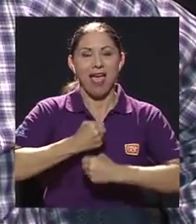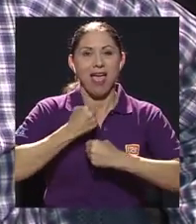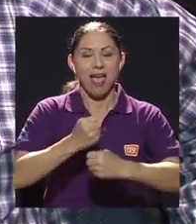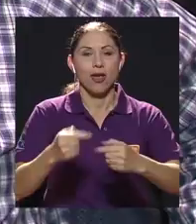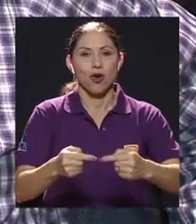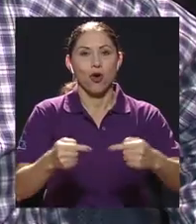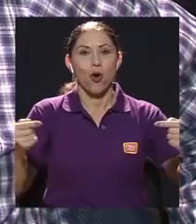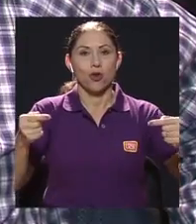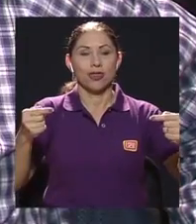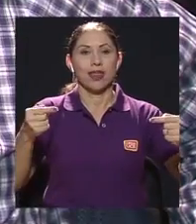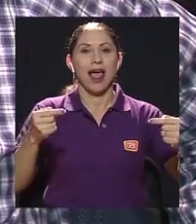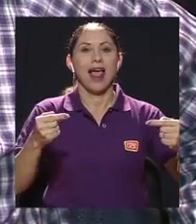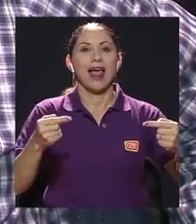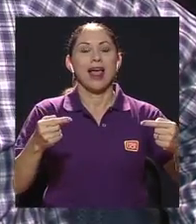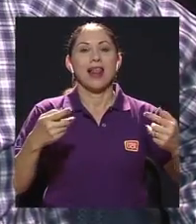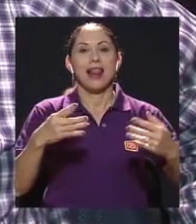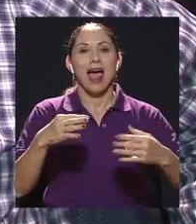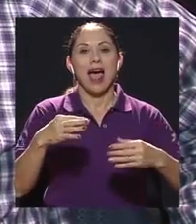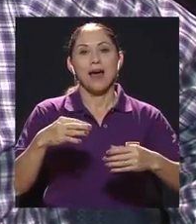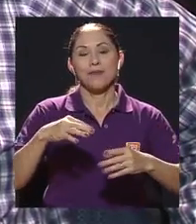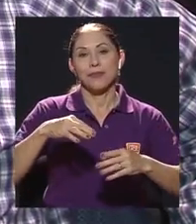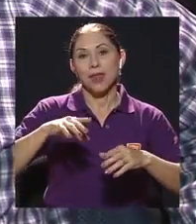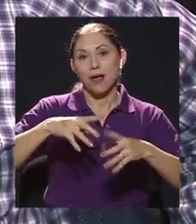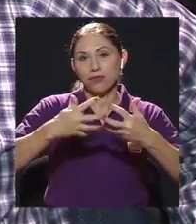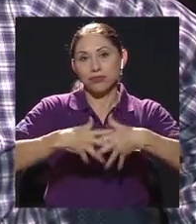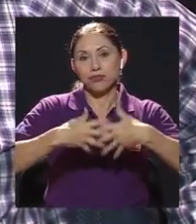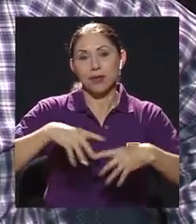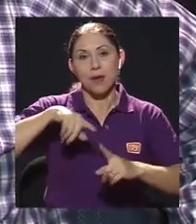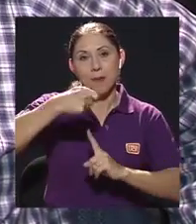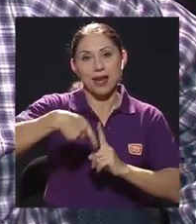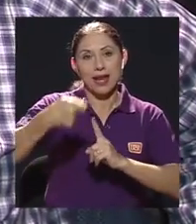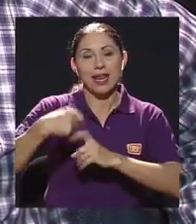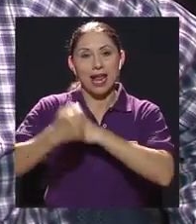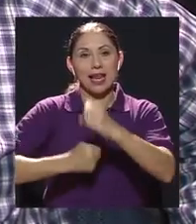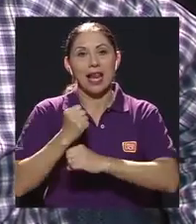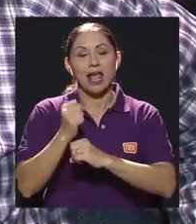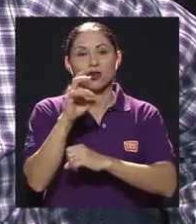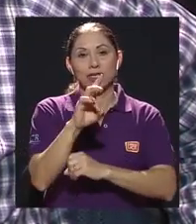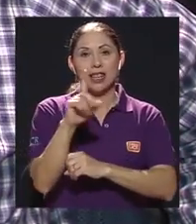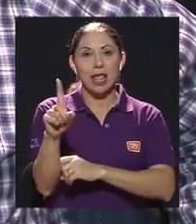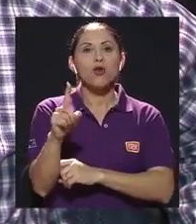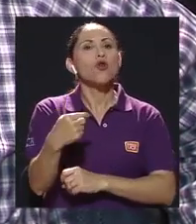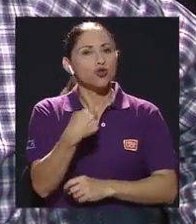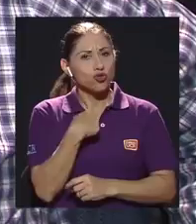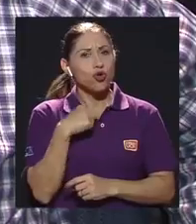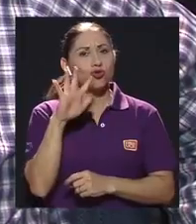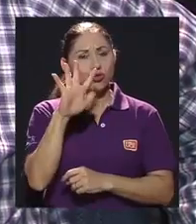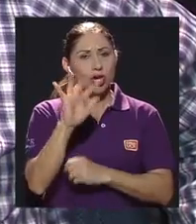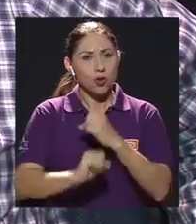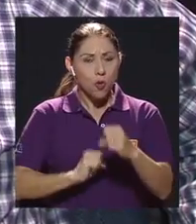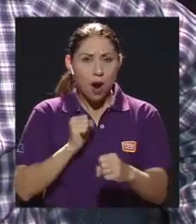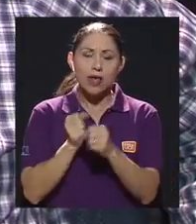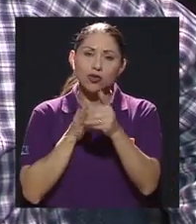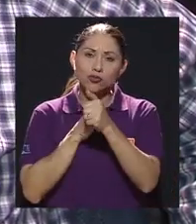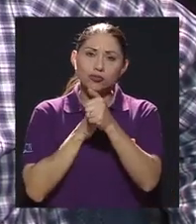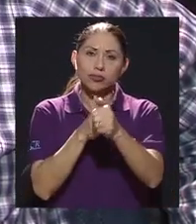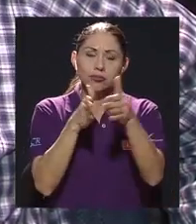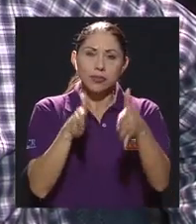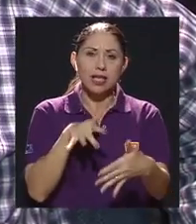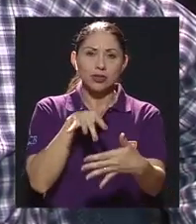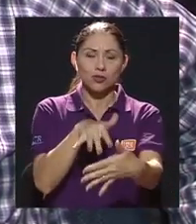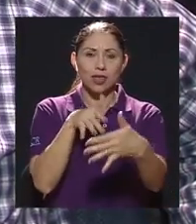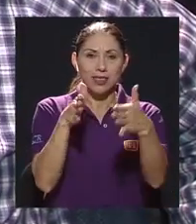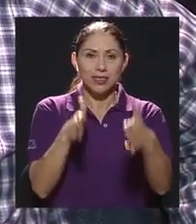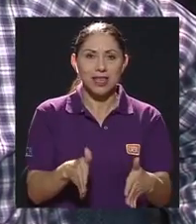bananera en el año 71. Fui dirigente estudiantil los 5 años, como les contaba antes, me eché